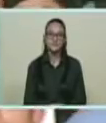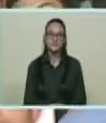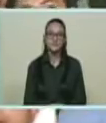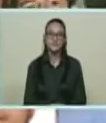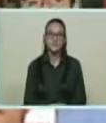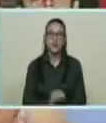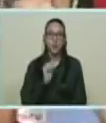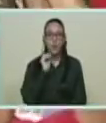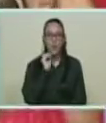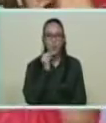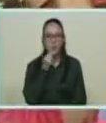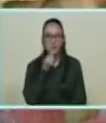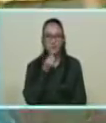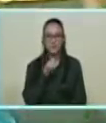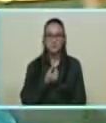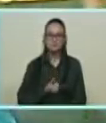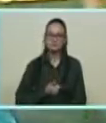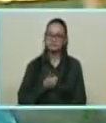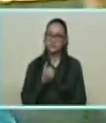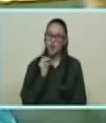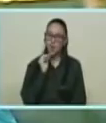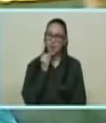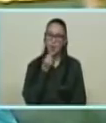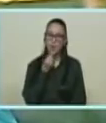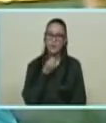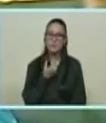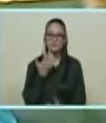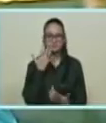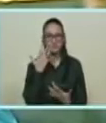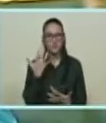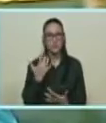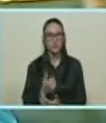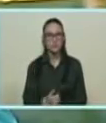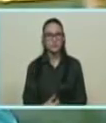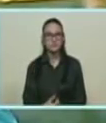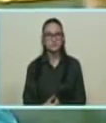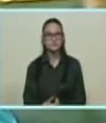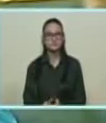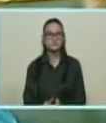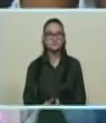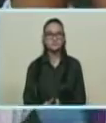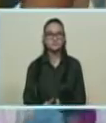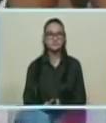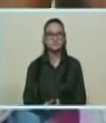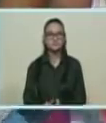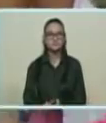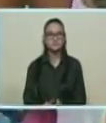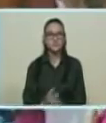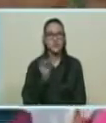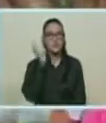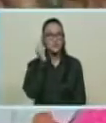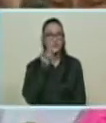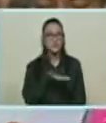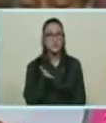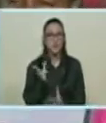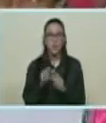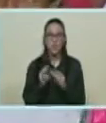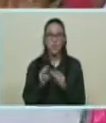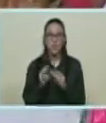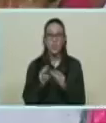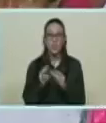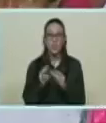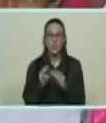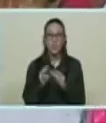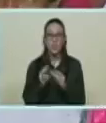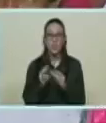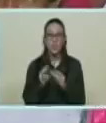La juventud más joven, más tierna, miren, allá está el rostro, yo los veo desde aquí. Muchachas, muchachos, de 18 años.